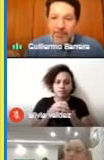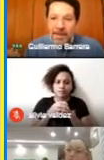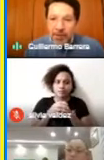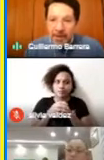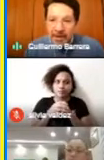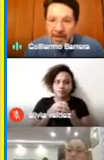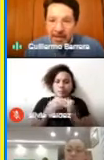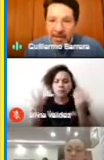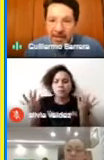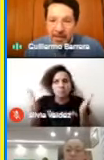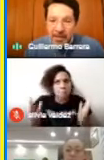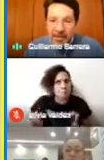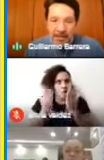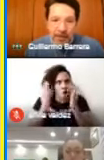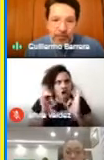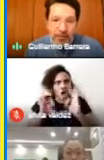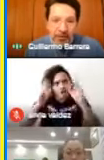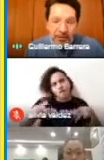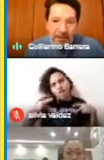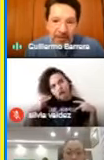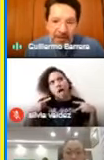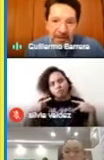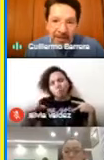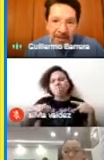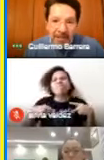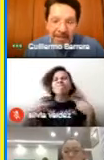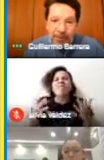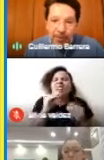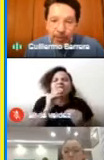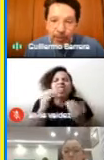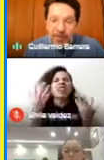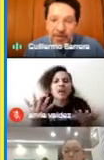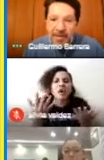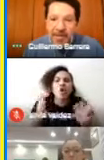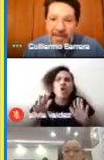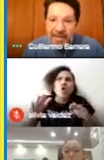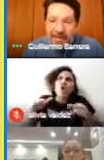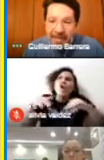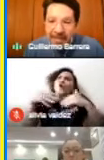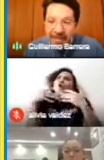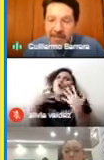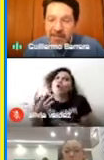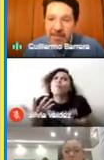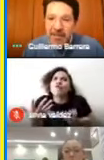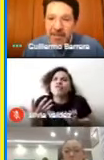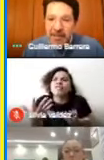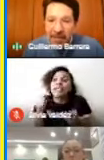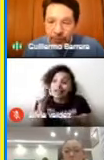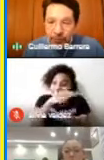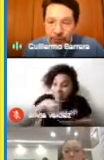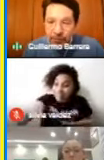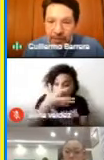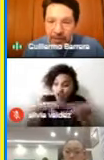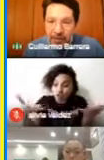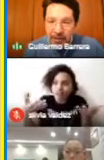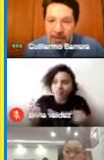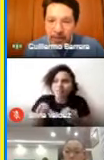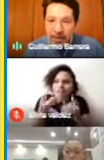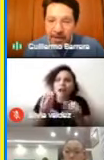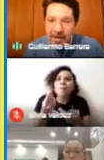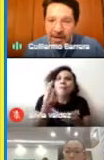para mejorar la calidad de vida, tenemos que entonces hablar de cómo generan recursos